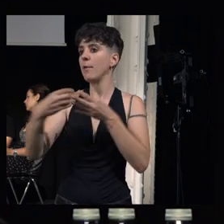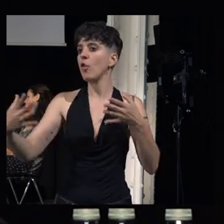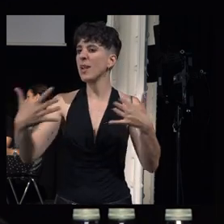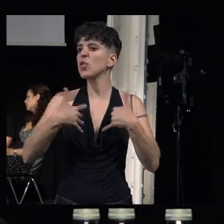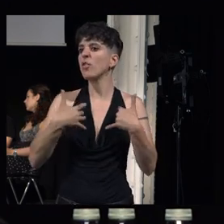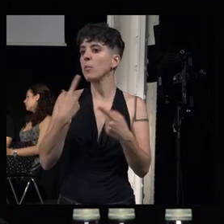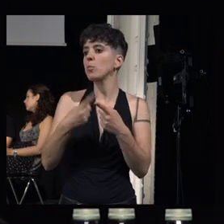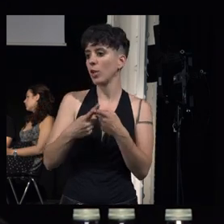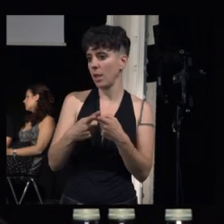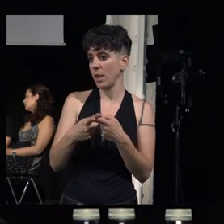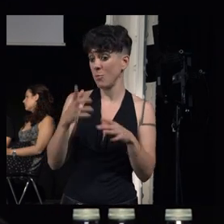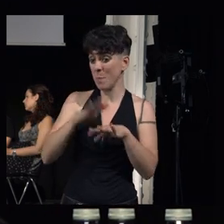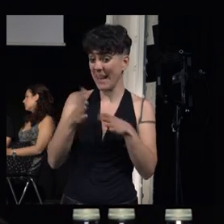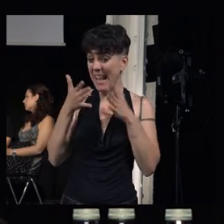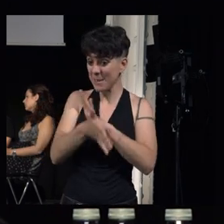espacios públicos.